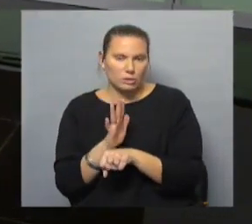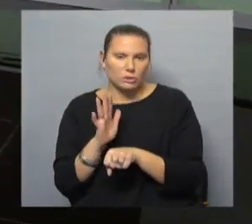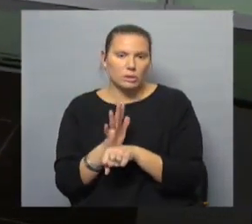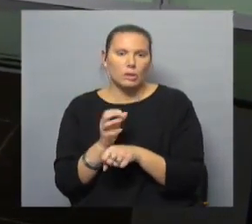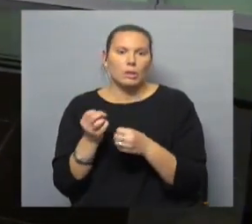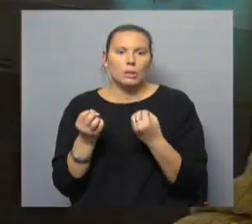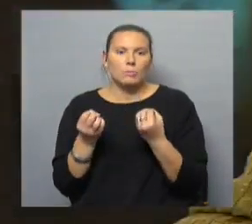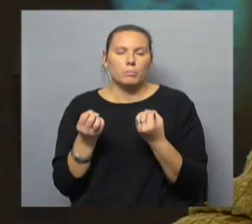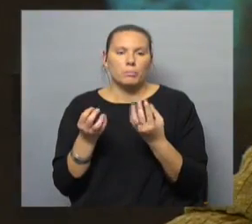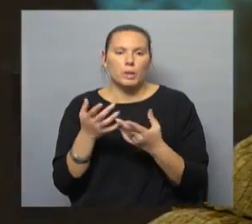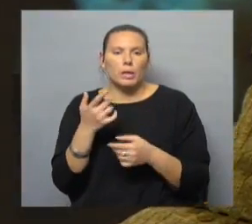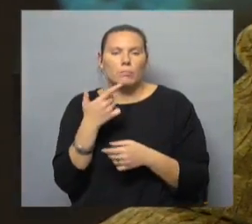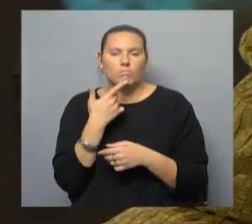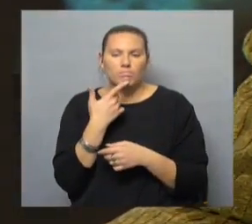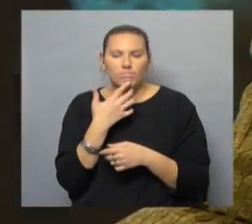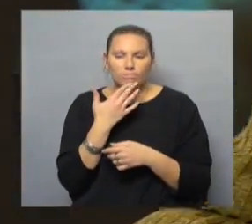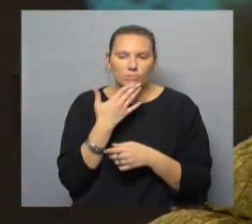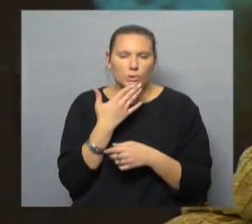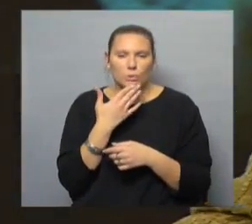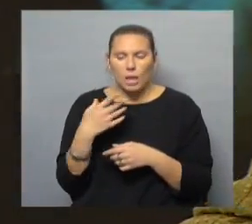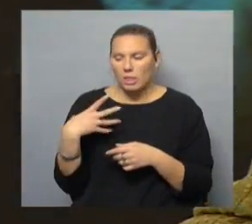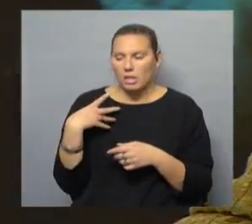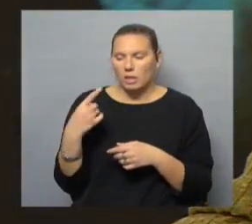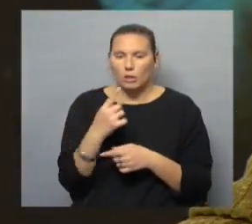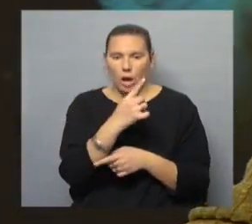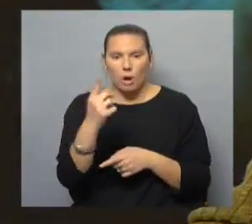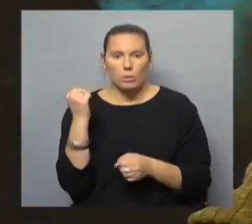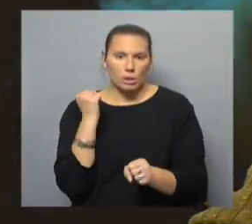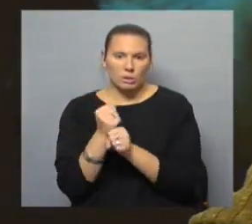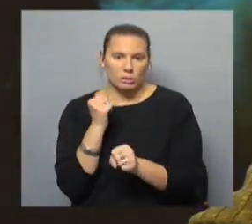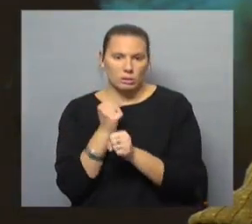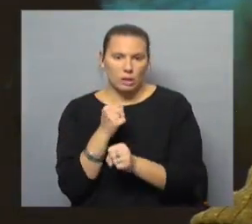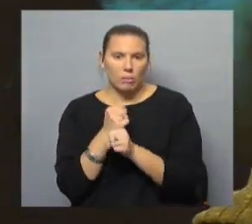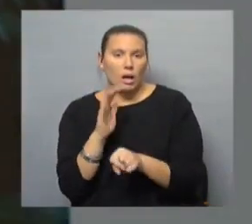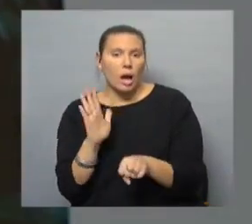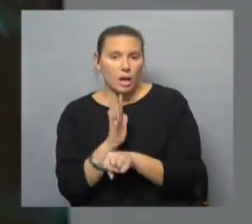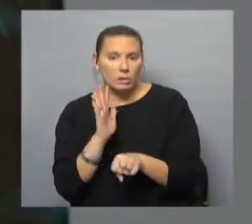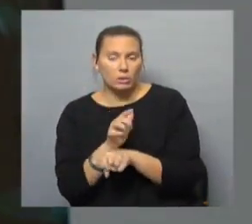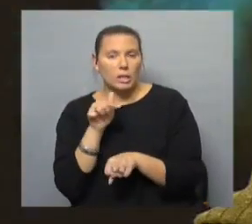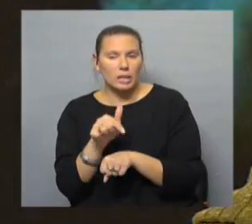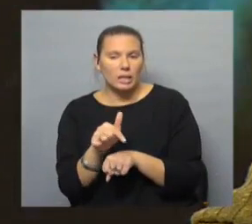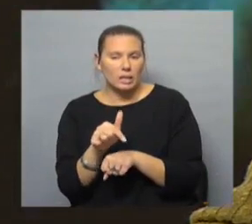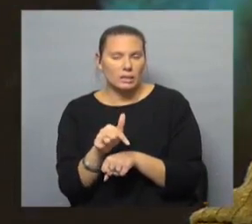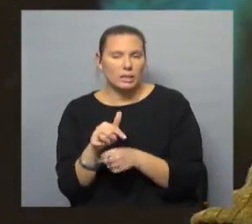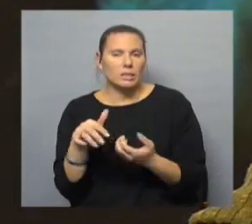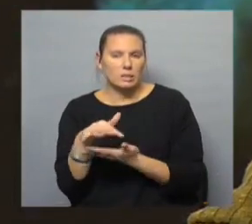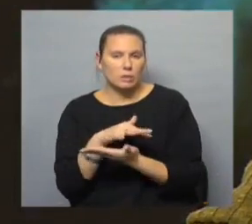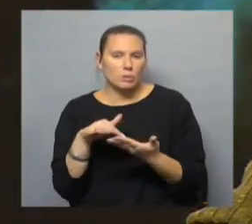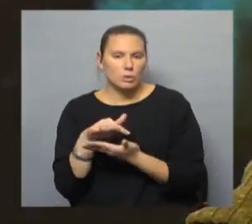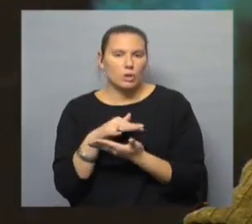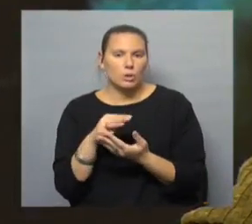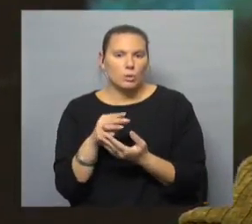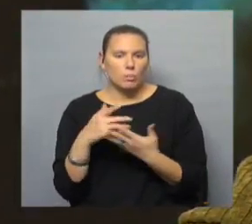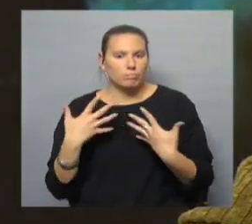porque me intriga mucho cómo cada director o directora trabaja con los actores. Y en este nivel, además, hay